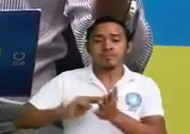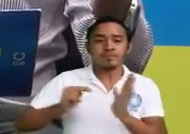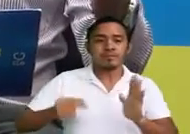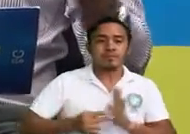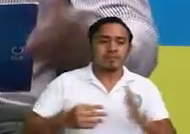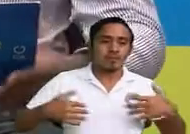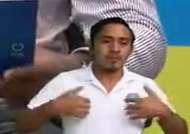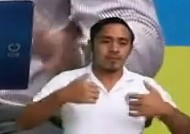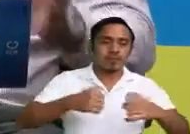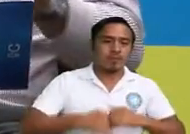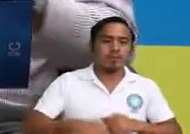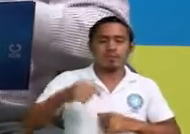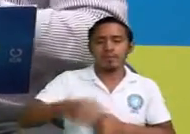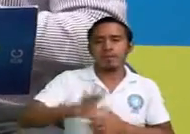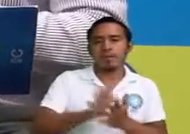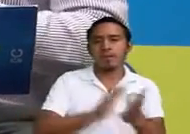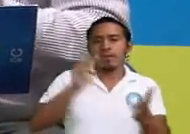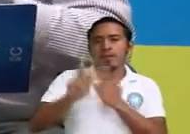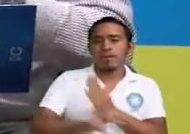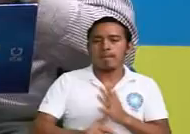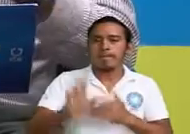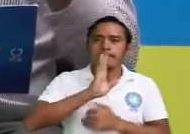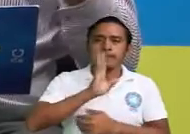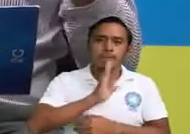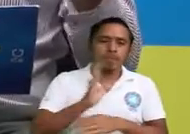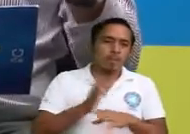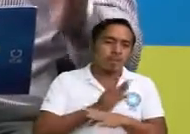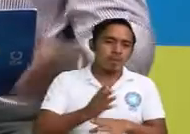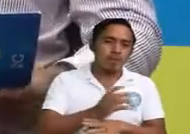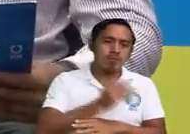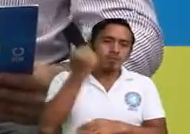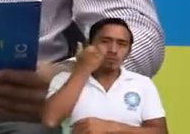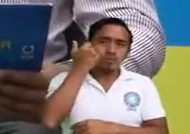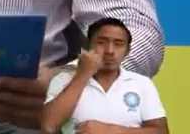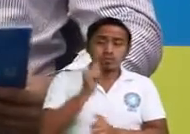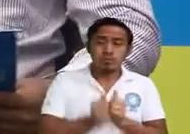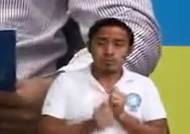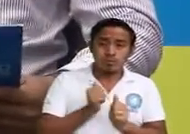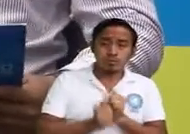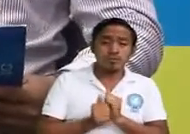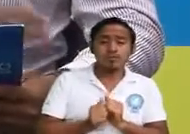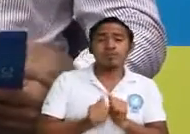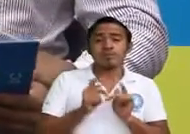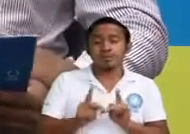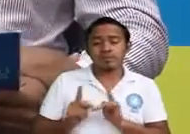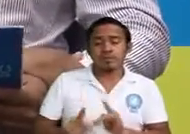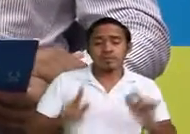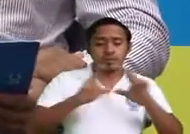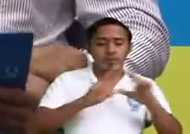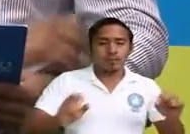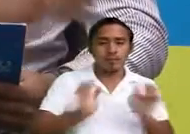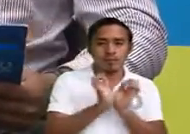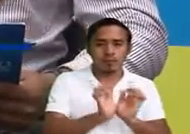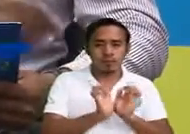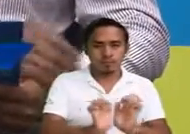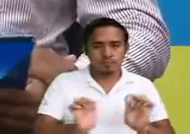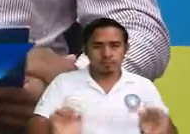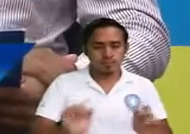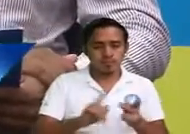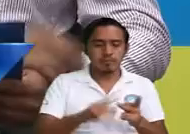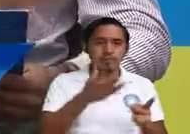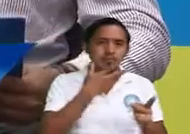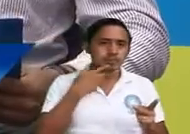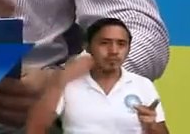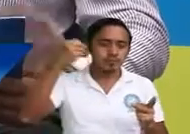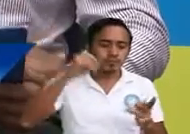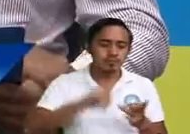donde conversamos sobre los diferentes padecimientos que afectan a la población nicaragüense, tanto a los niños, tanto a los